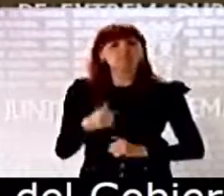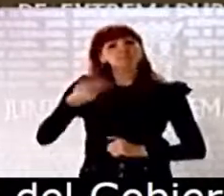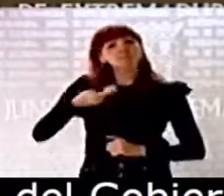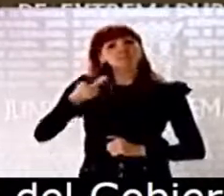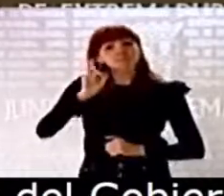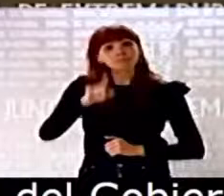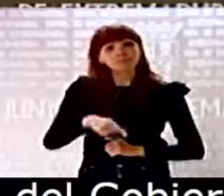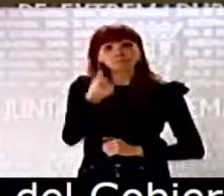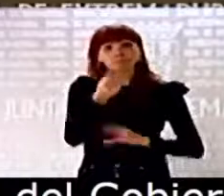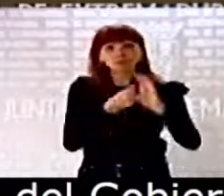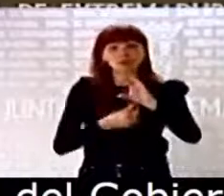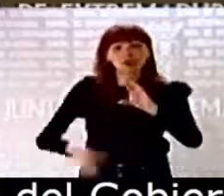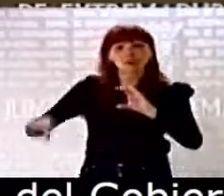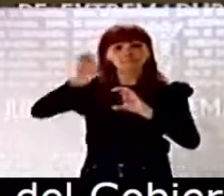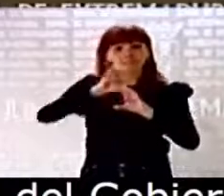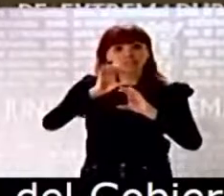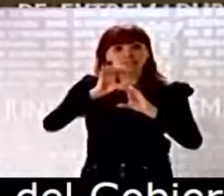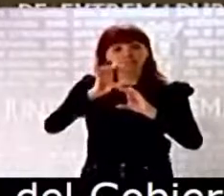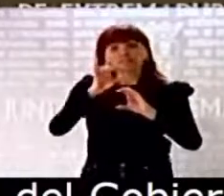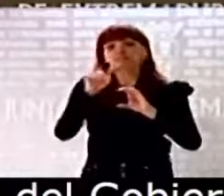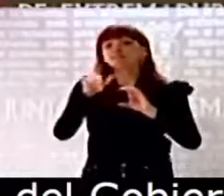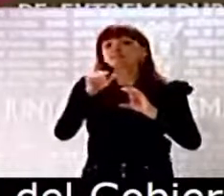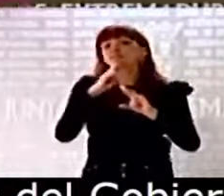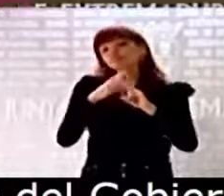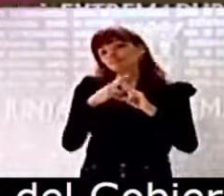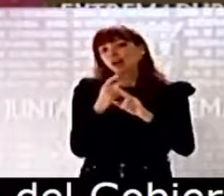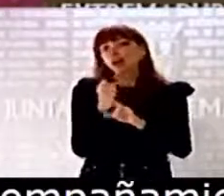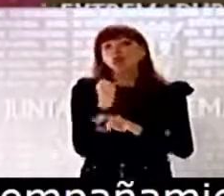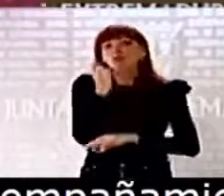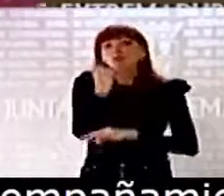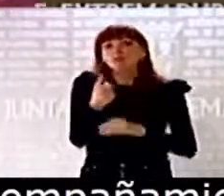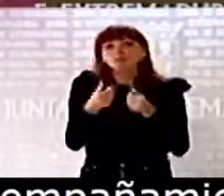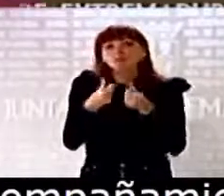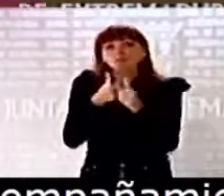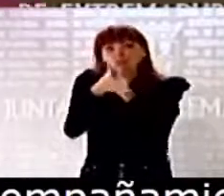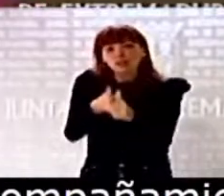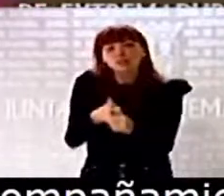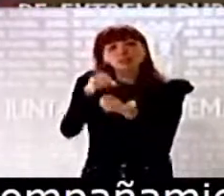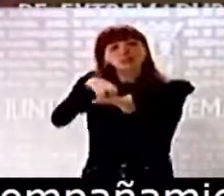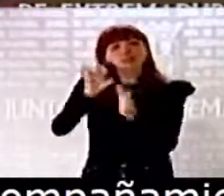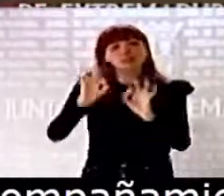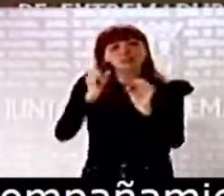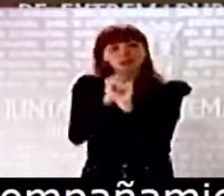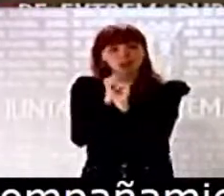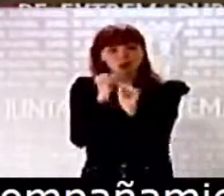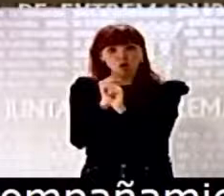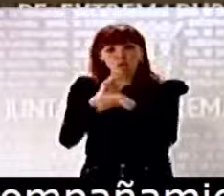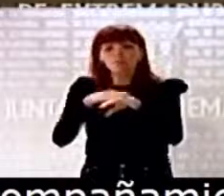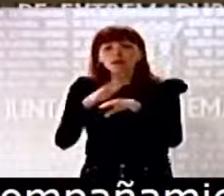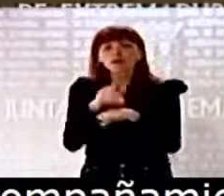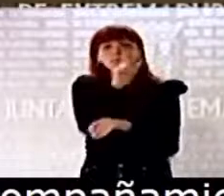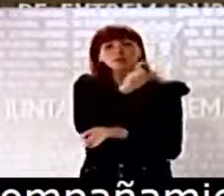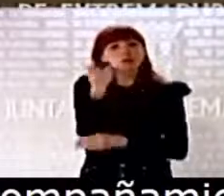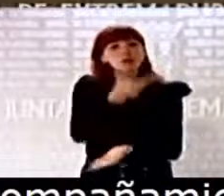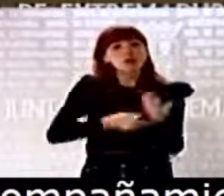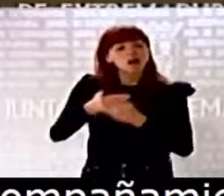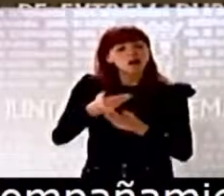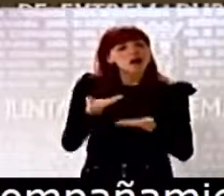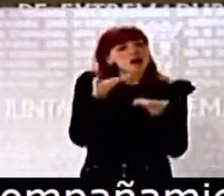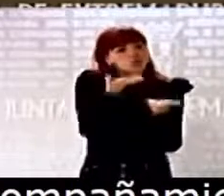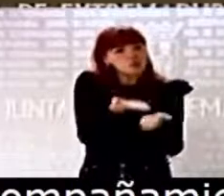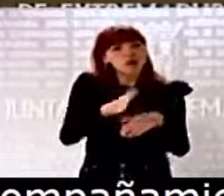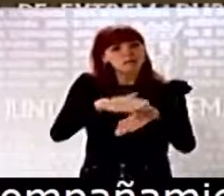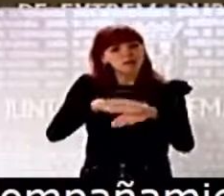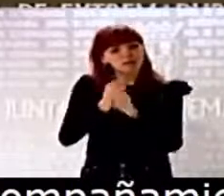en este acompañamiento a los centros especiales de empleo y, por tanto, a facilitar el acceso al mercado laboral de las personas con discapacidad,